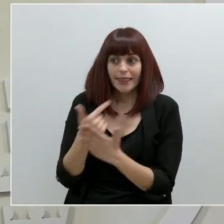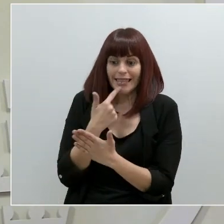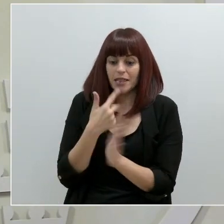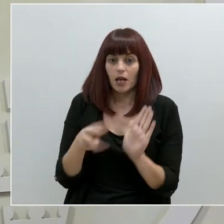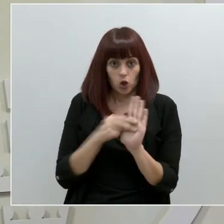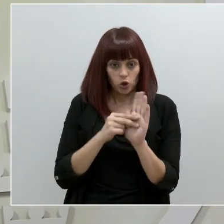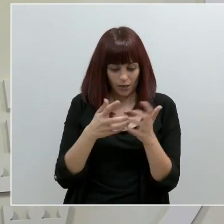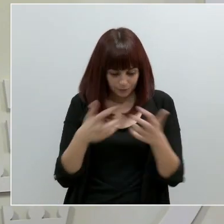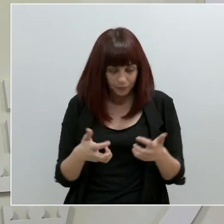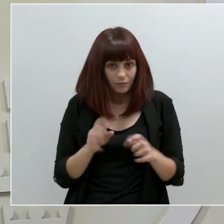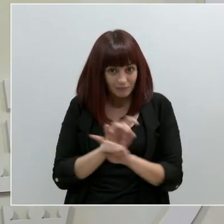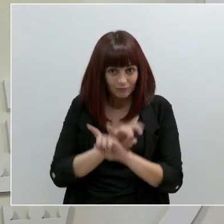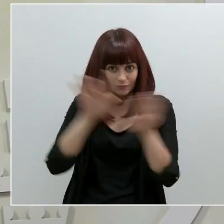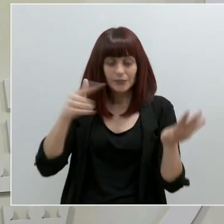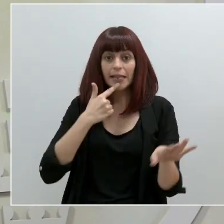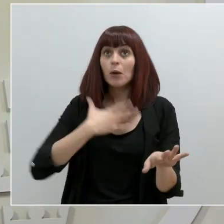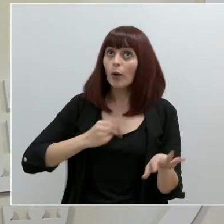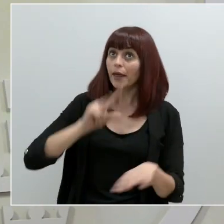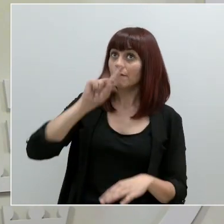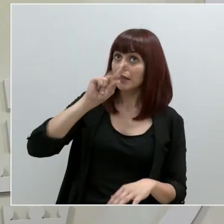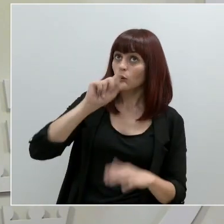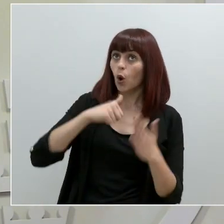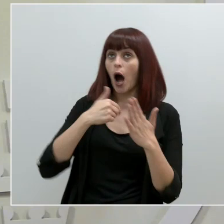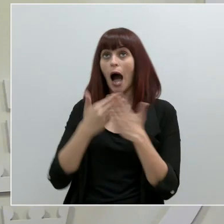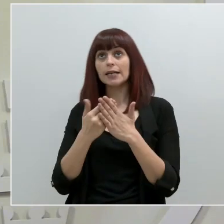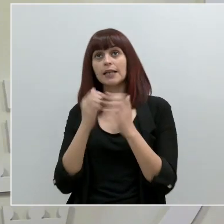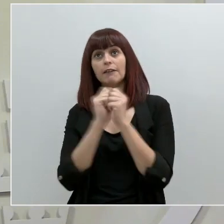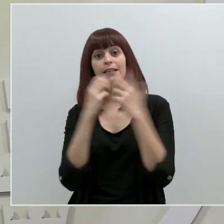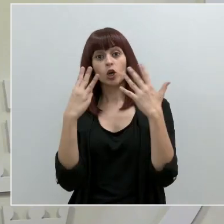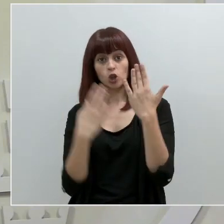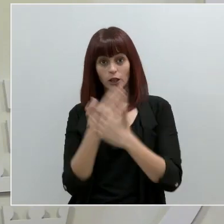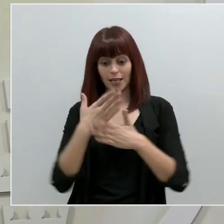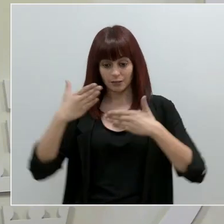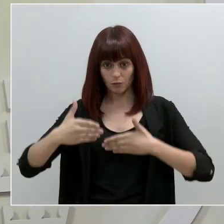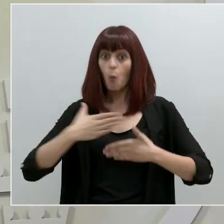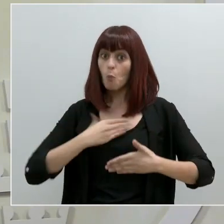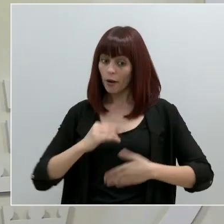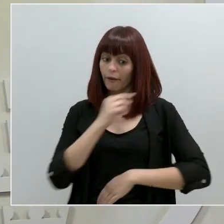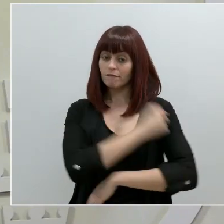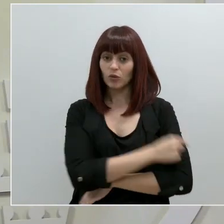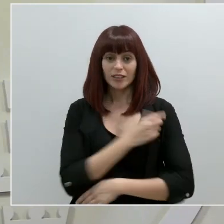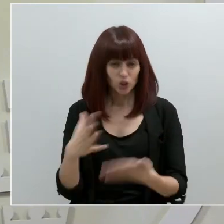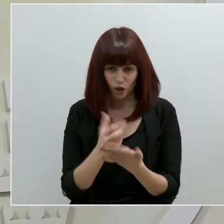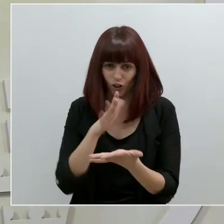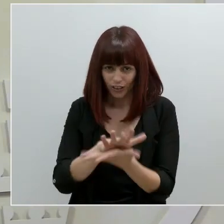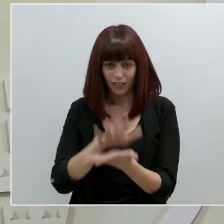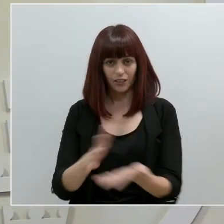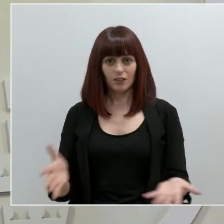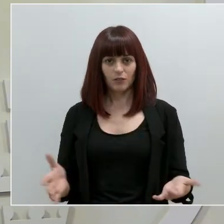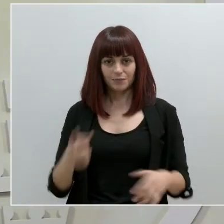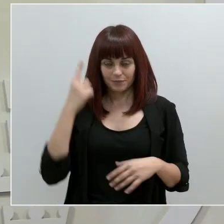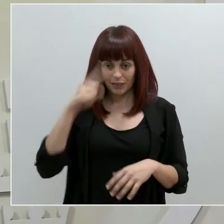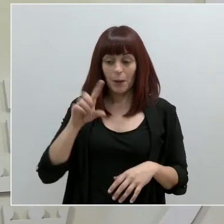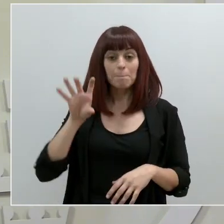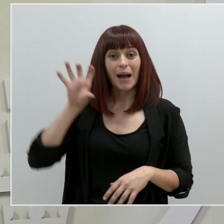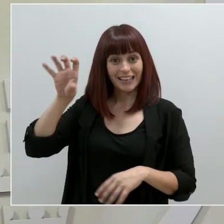nota diciendo que se puede administrar entre 21 y 28 y es lo que vamos a hacer, todo el mundo puede estar tranquilo. Como usted sabe, en su